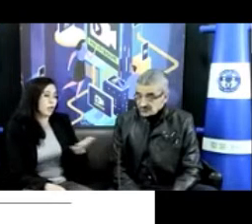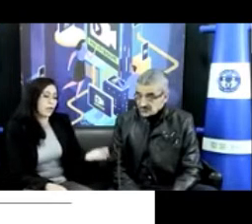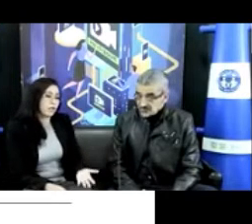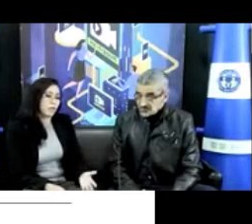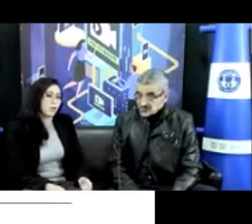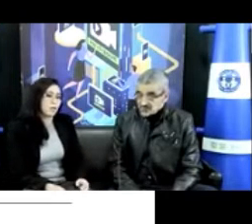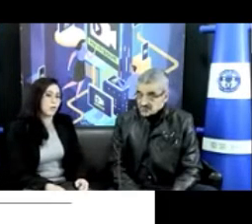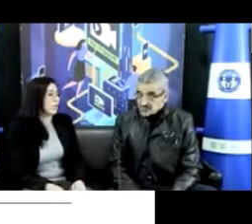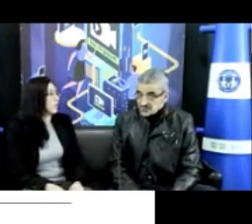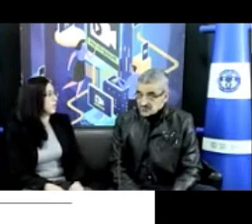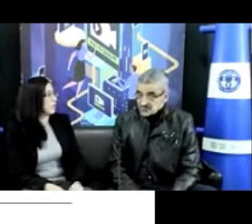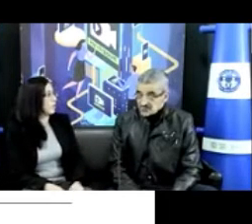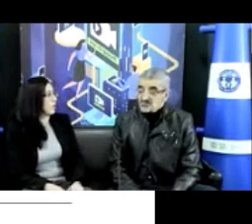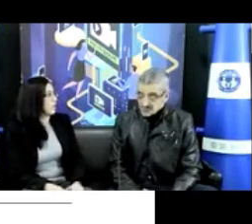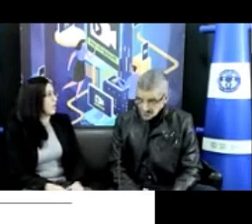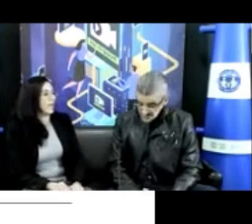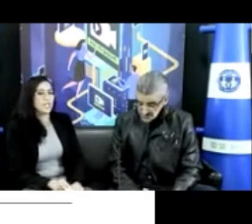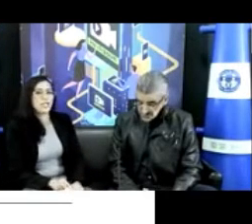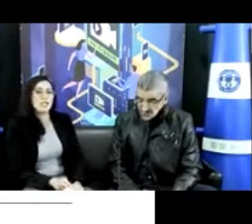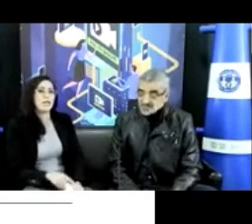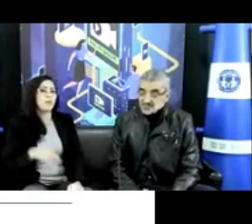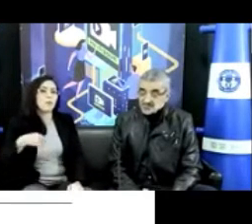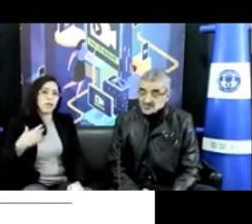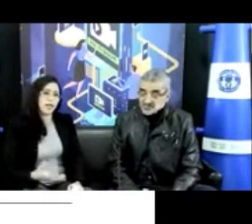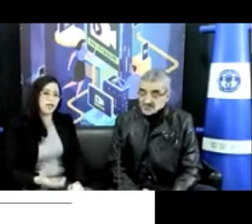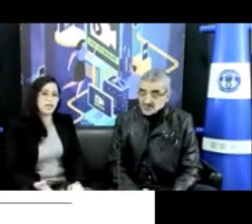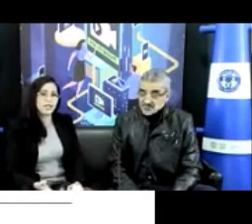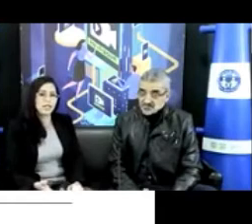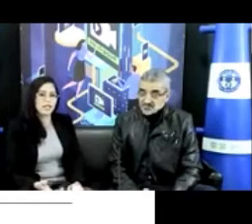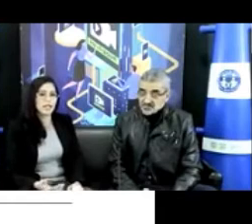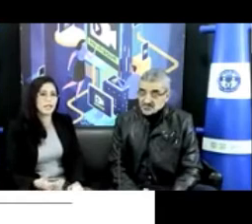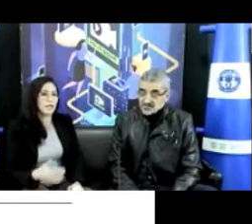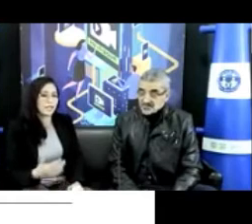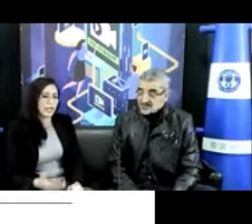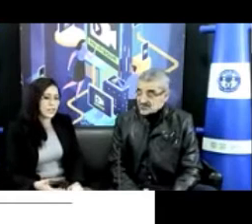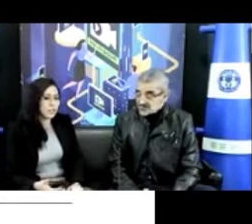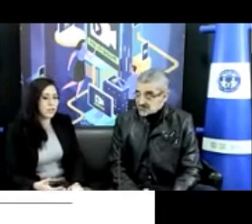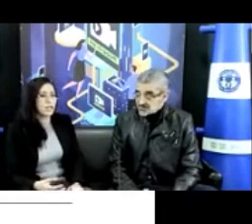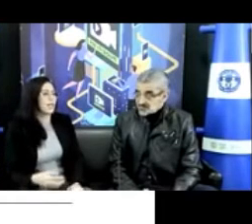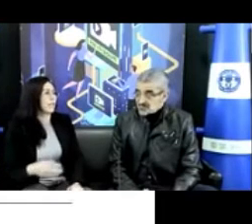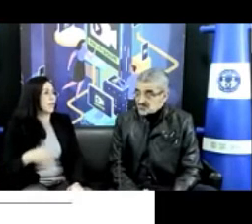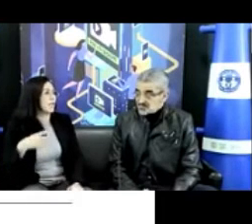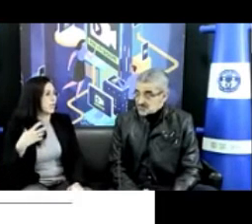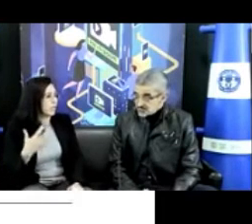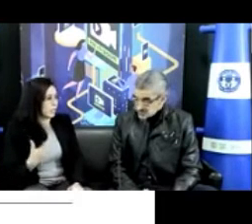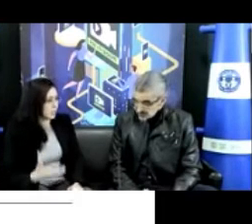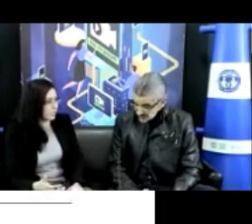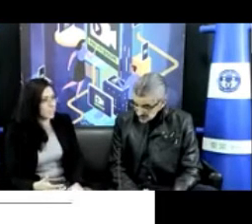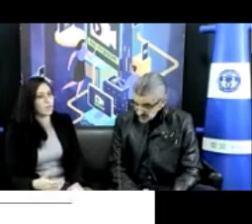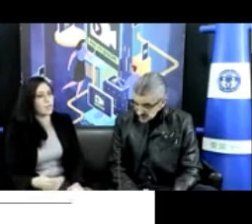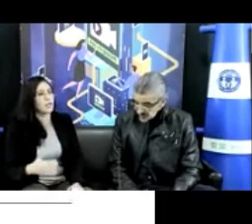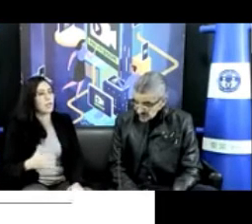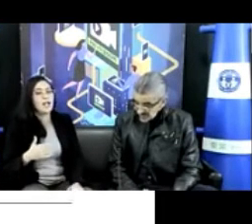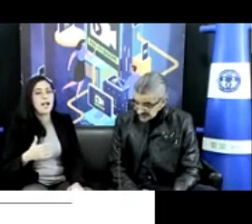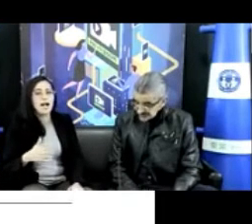psicólogos, lo que conocemos como cognitivo conductual. Aquí ya se van involucrando ciertas técnicas de planes de acción, de identificar situaciones de